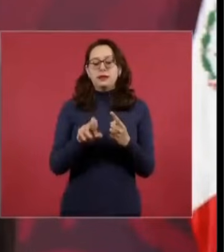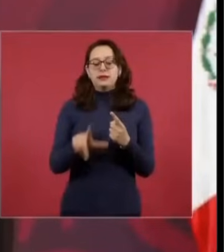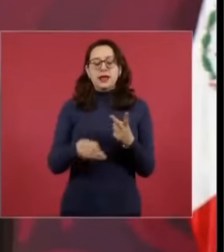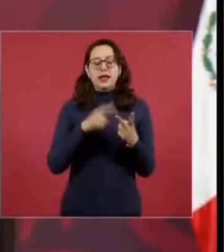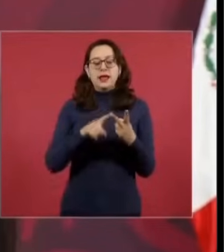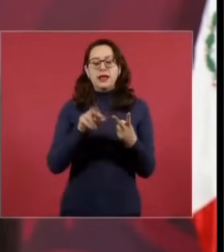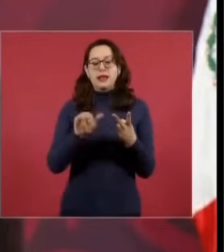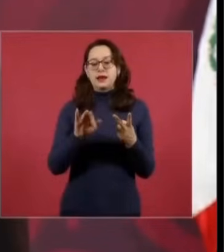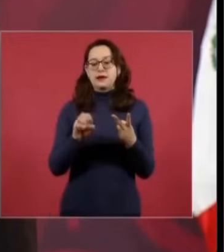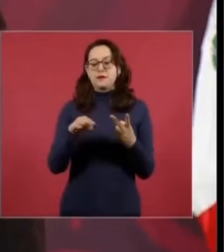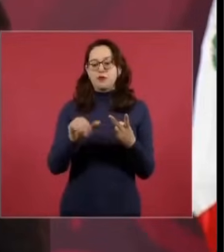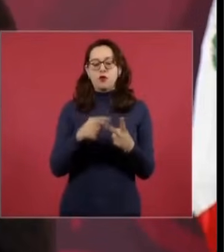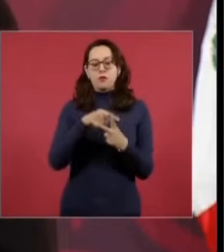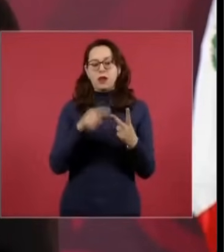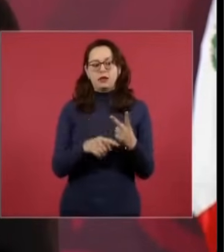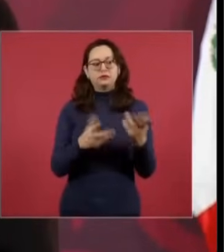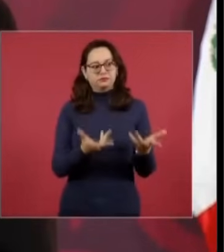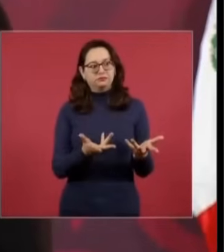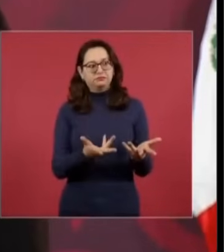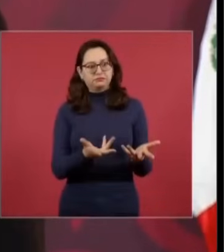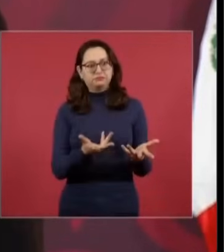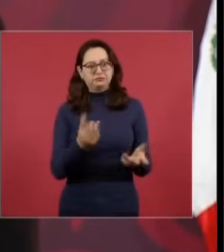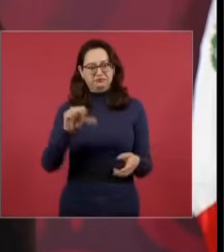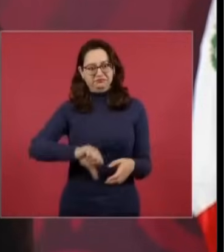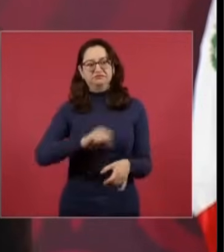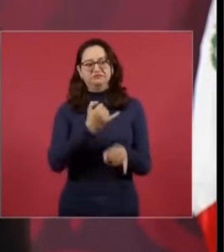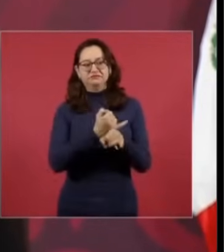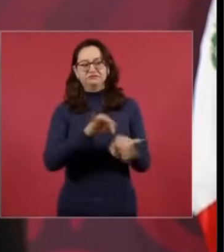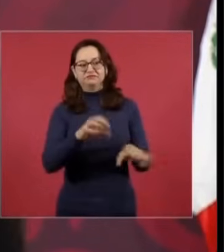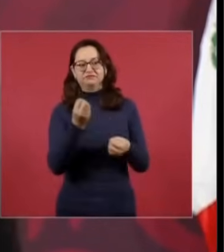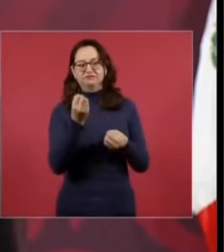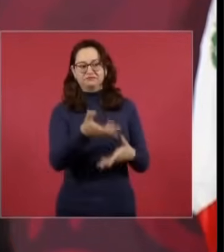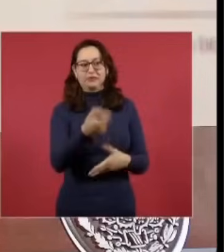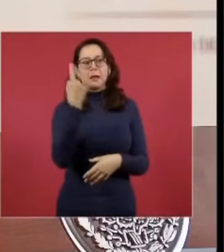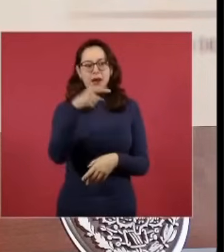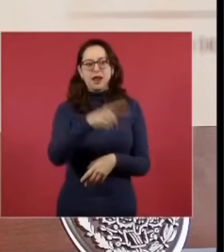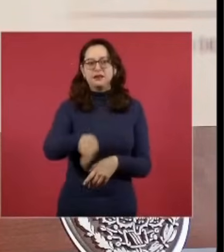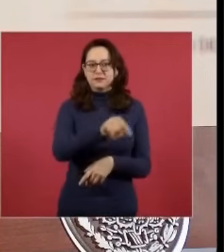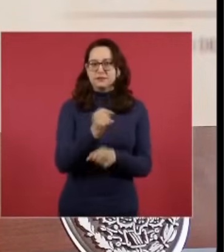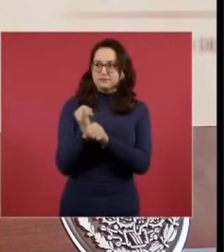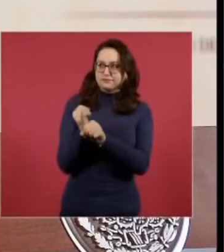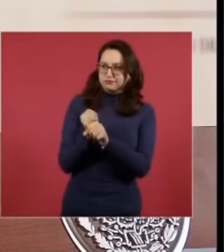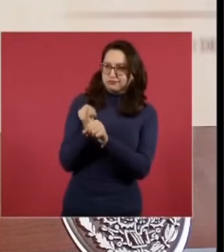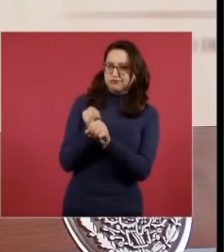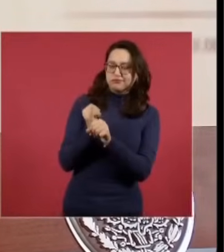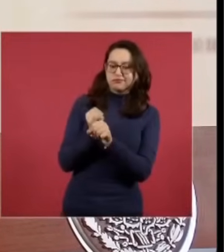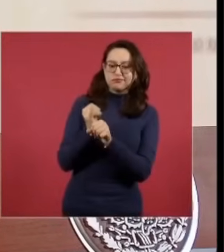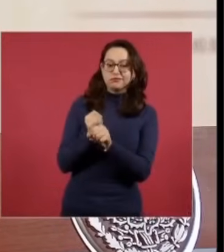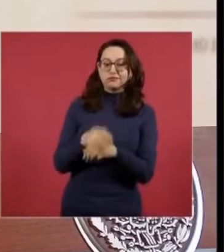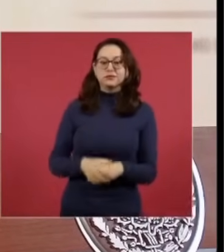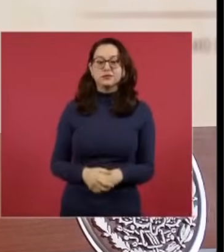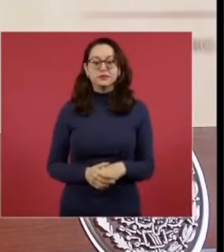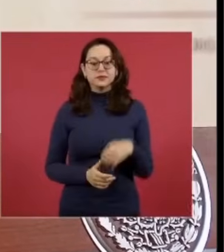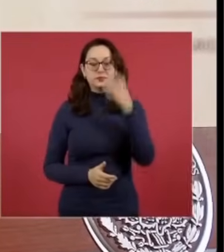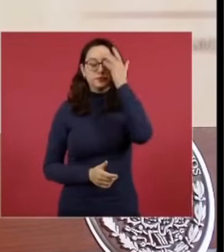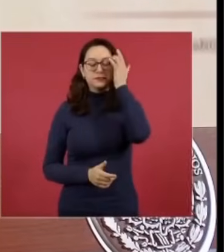desmantelar los laboratorios del Estado. Se los venden a privados. Y los privados ni siquiera se dedican a hacer más